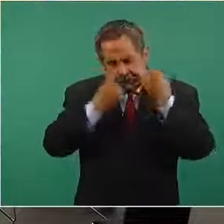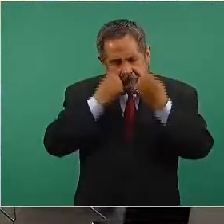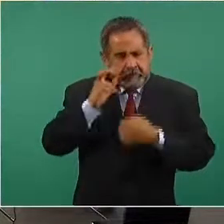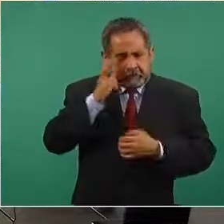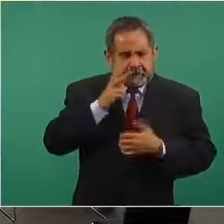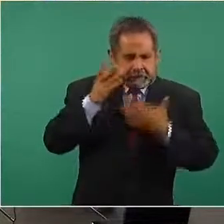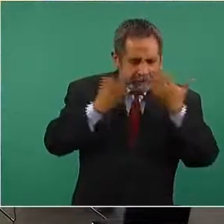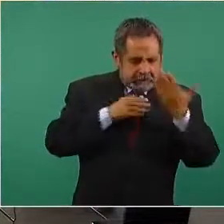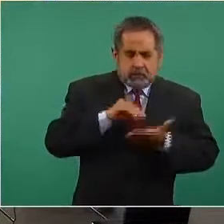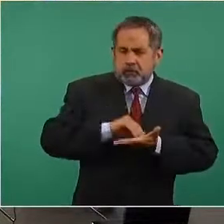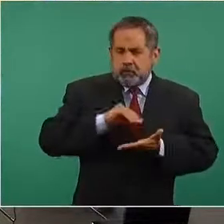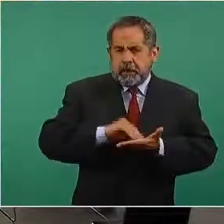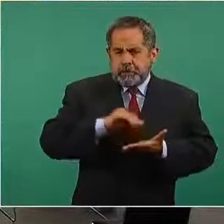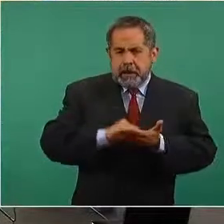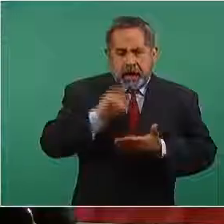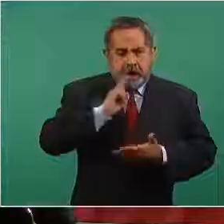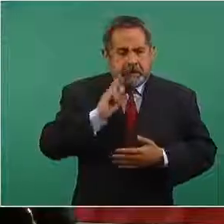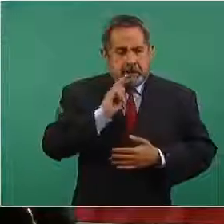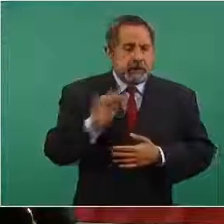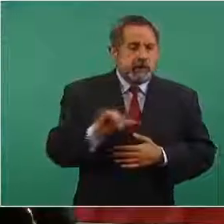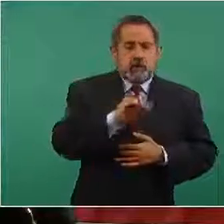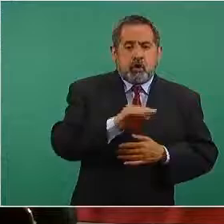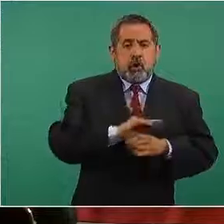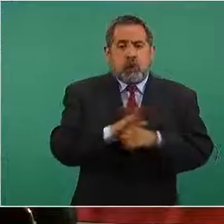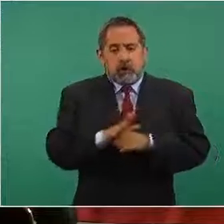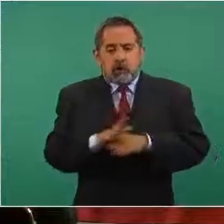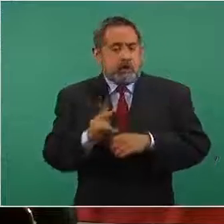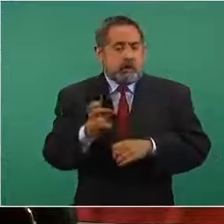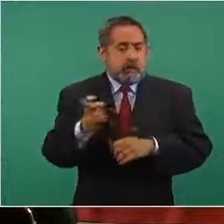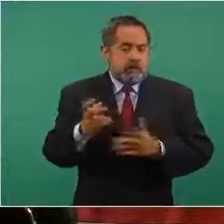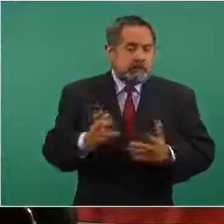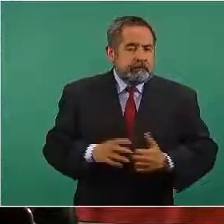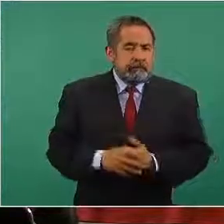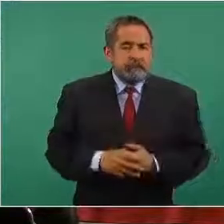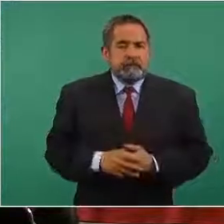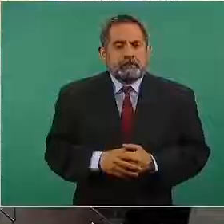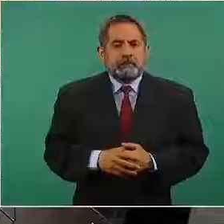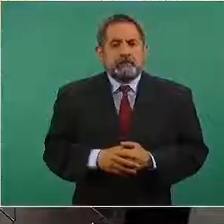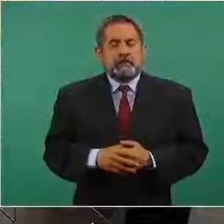que está en activo y estaremos dando pues informe. Entonces con esto termino.